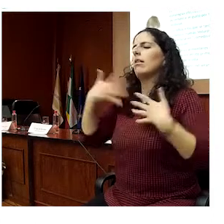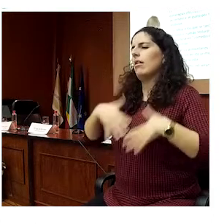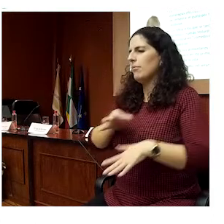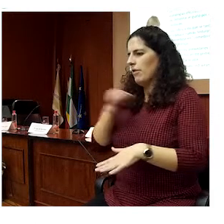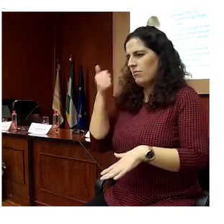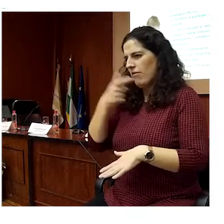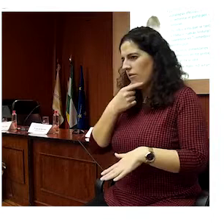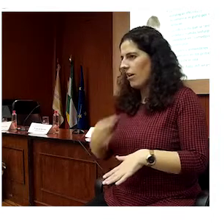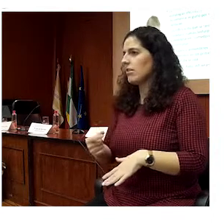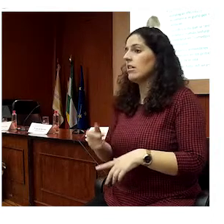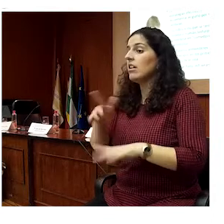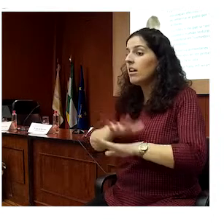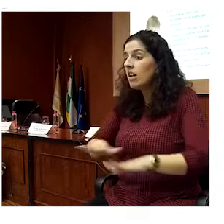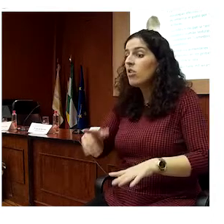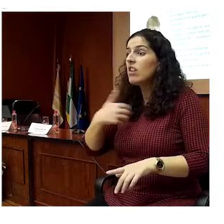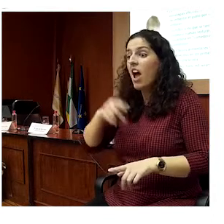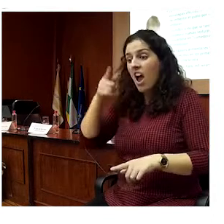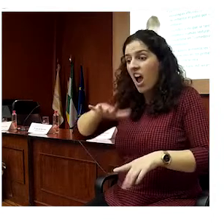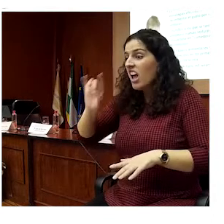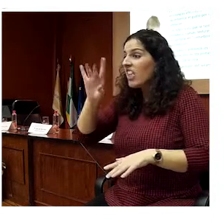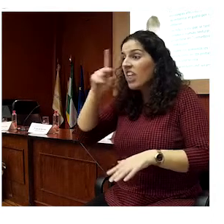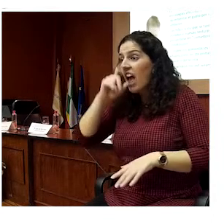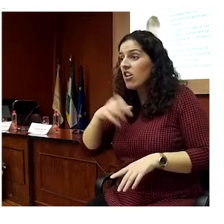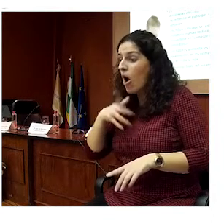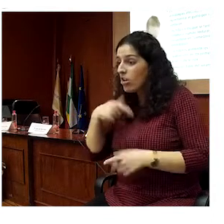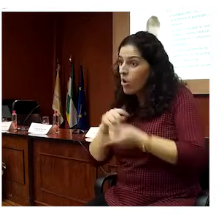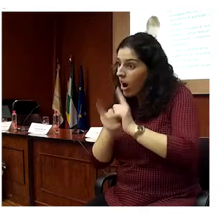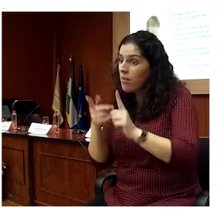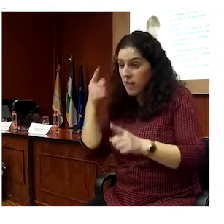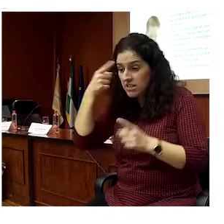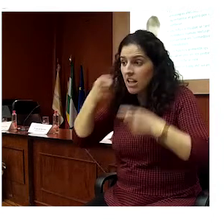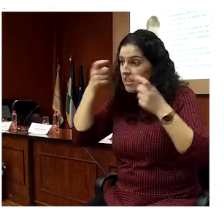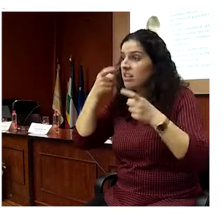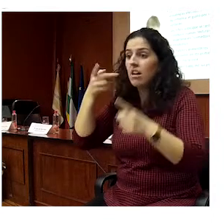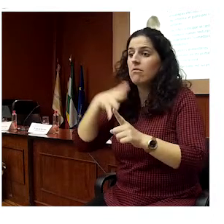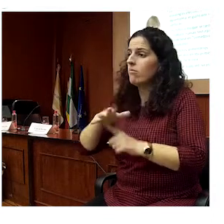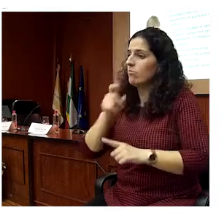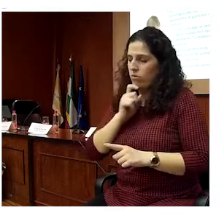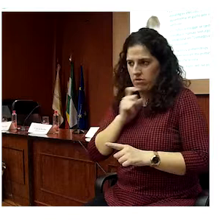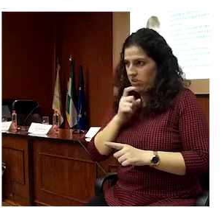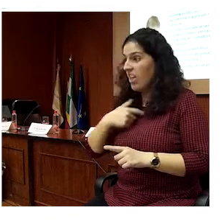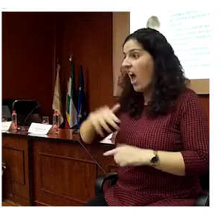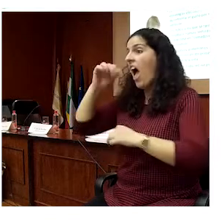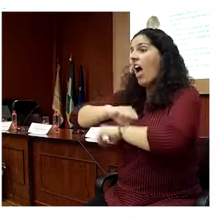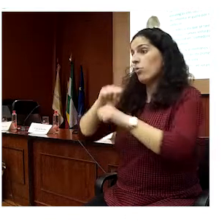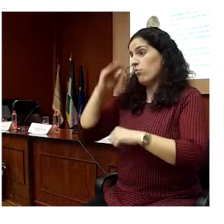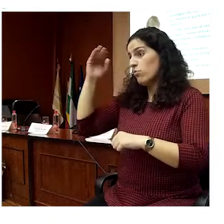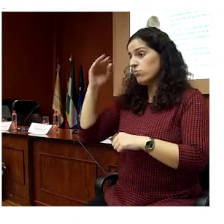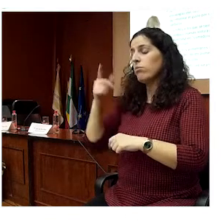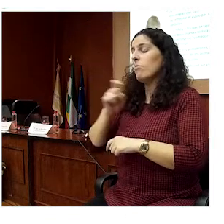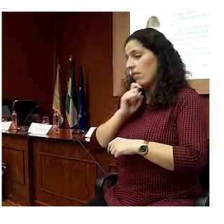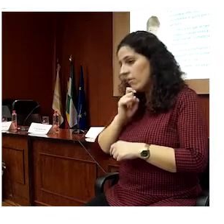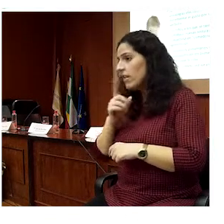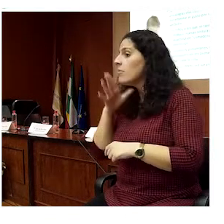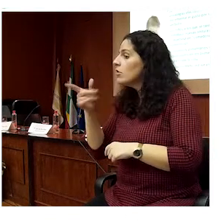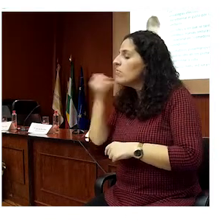nosotros podamos cambiar los hábitos en un chico que tiene 15 años que no ha probado nunca las verduras y en un adulto mucho menos, por eso es tan